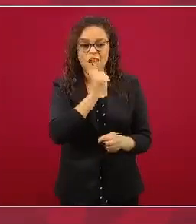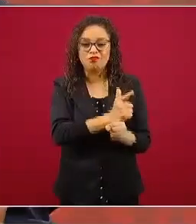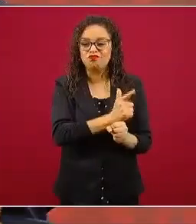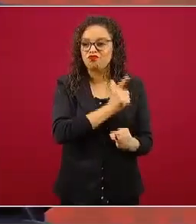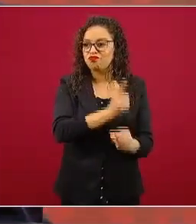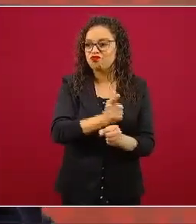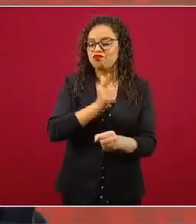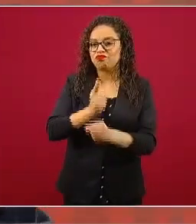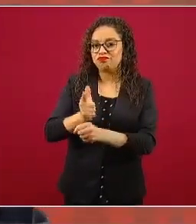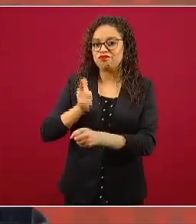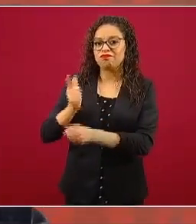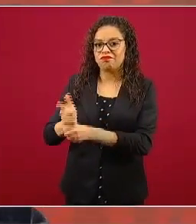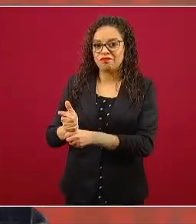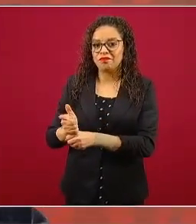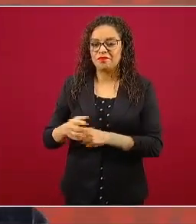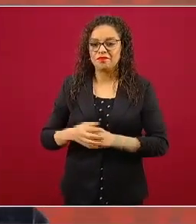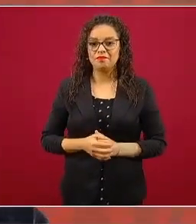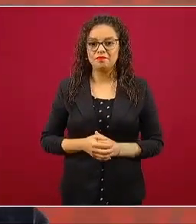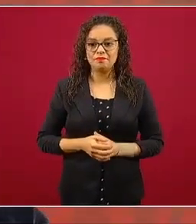que dejaron